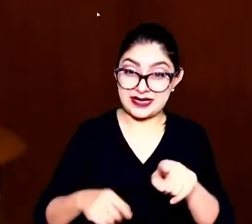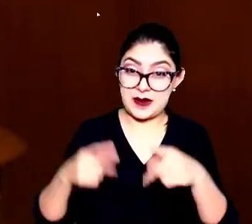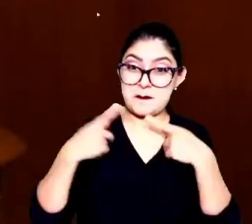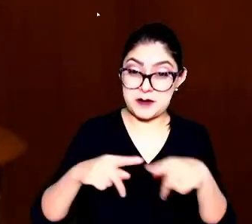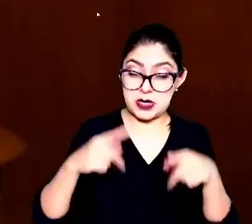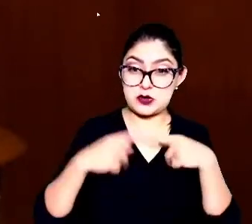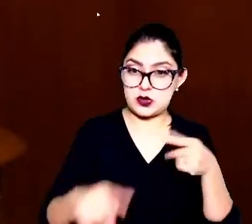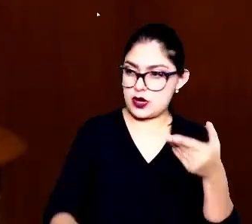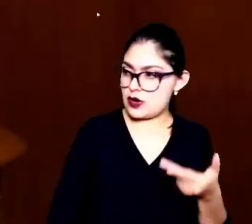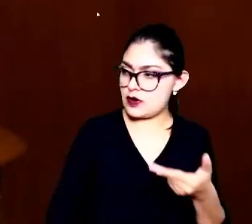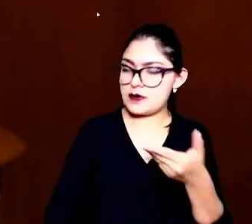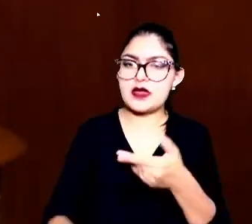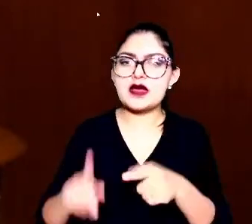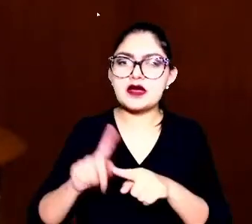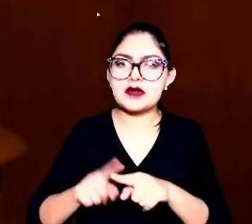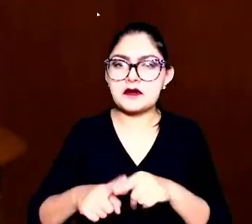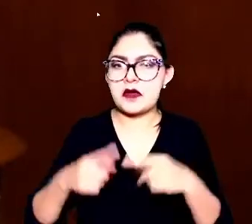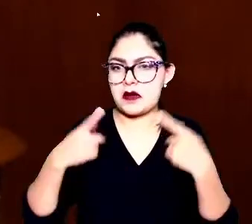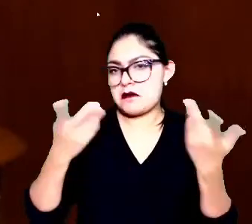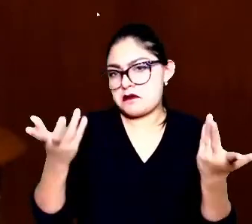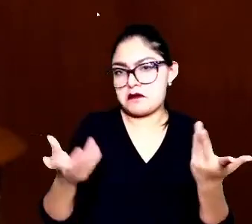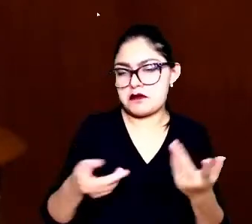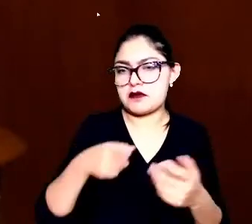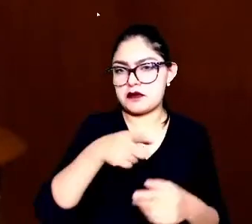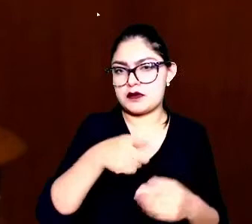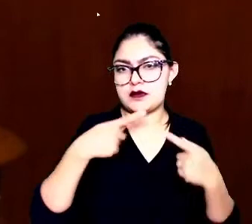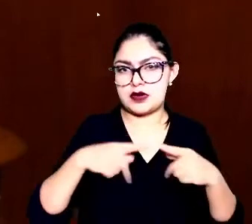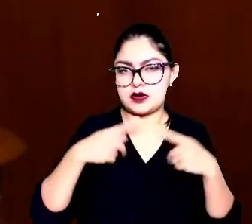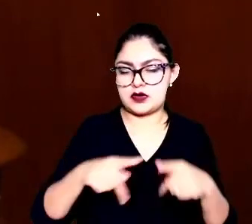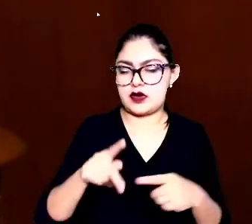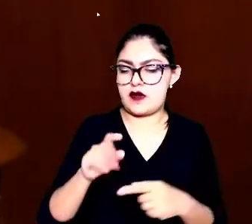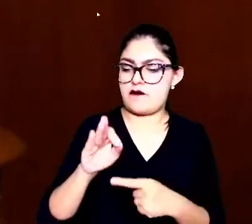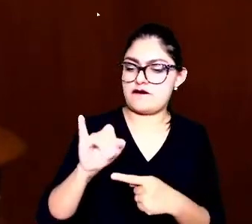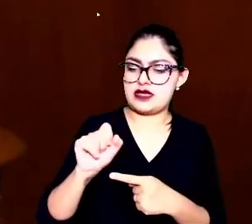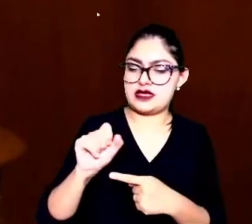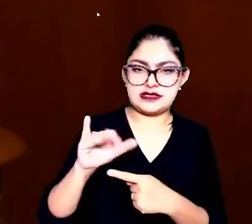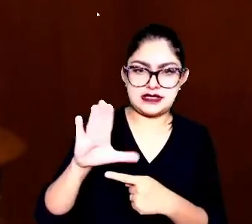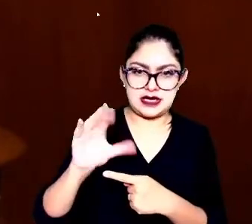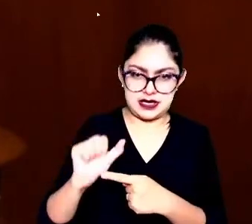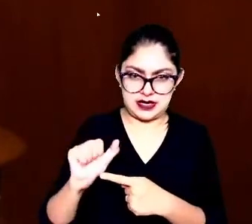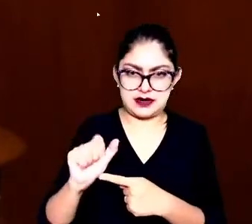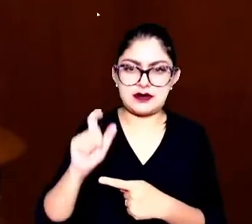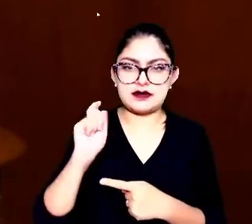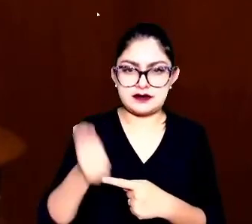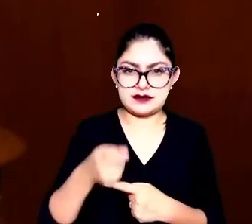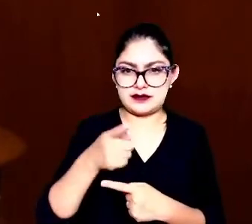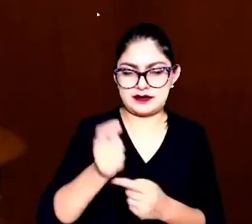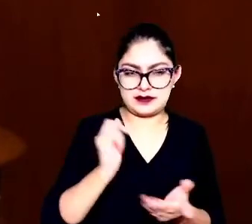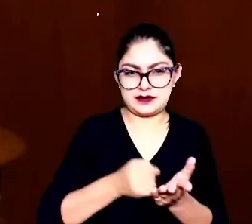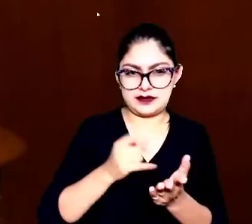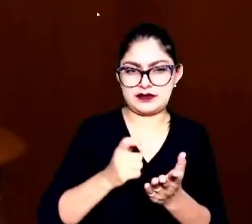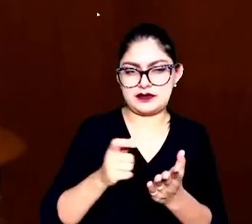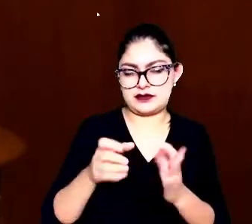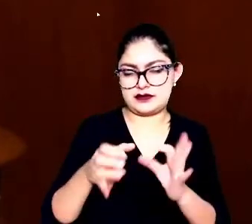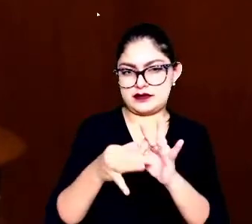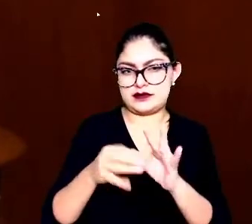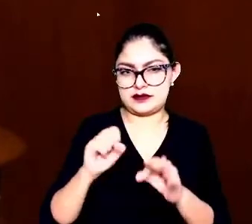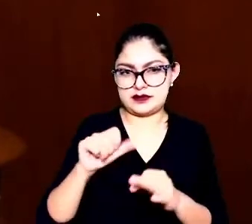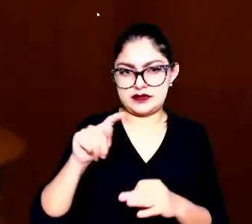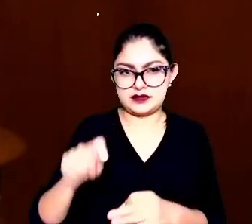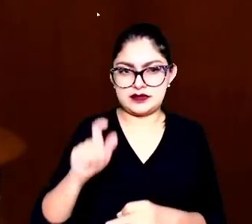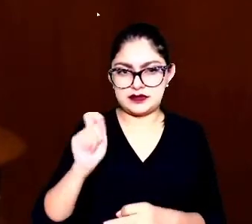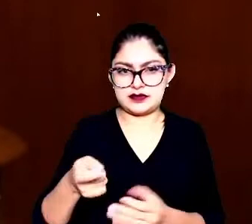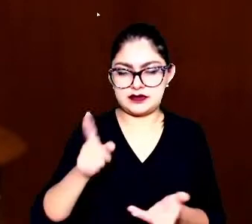persona física que tenga ingresos mensuales menores al monto equivalente a 150 veces el valor de la unidad